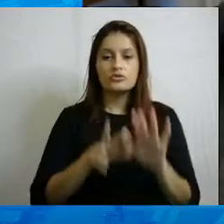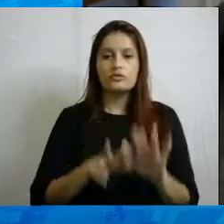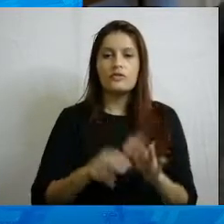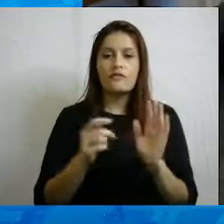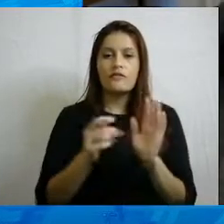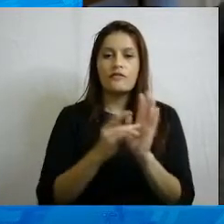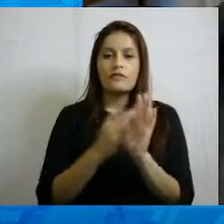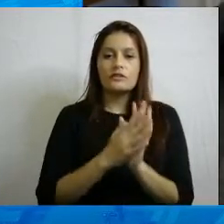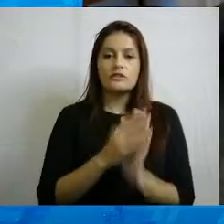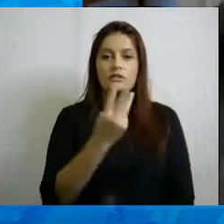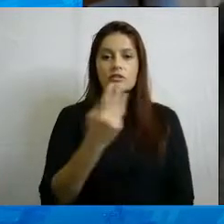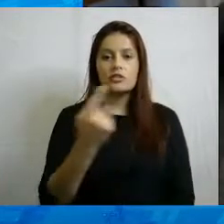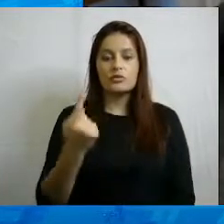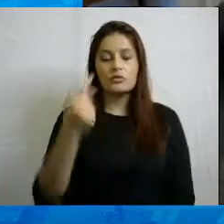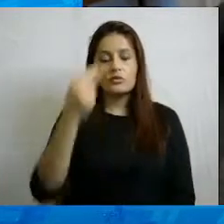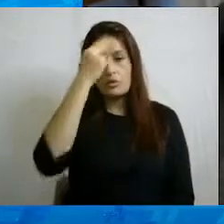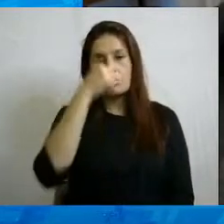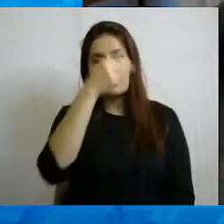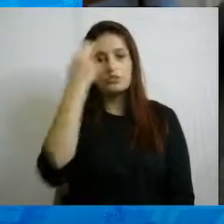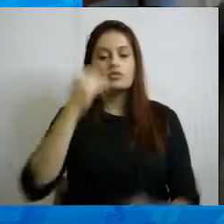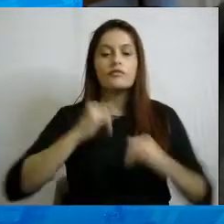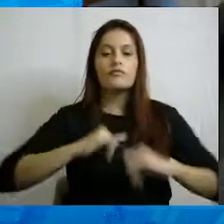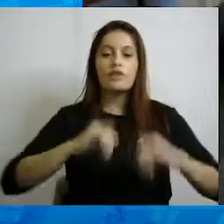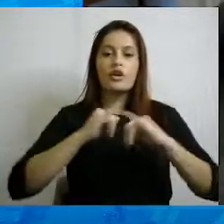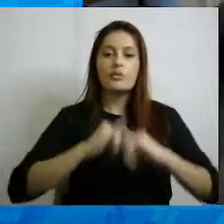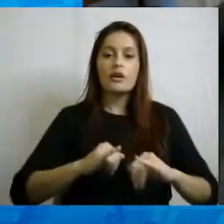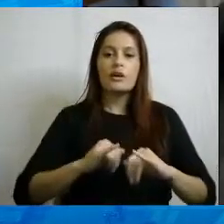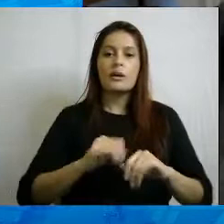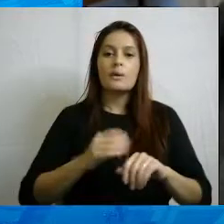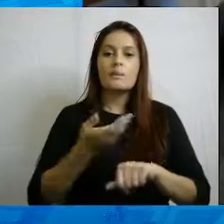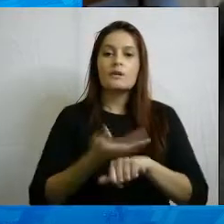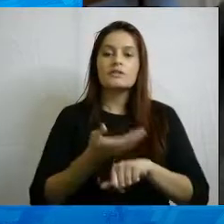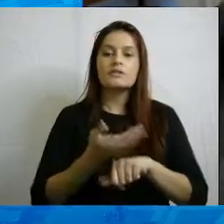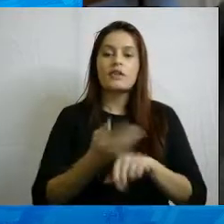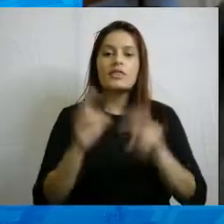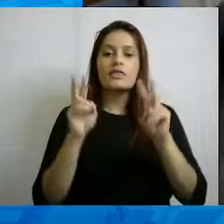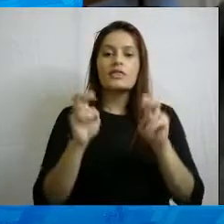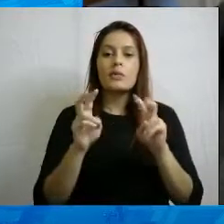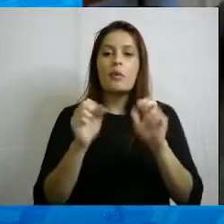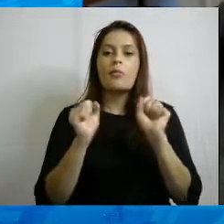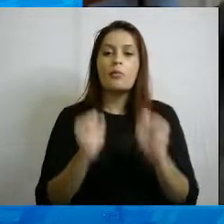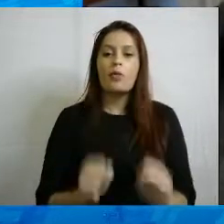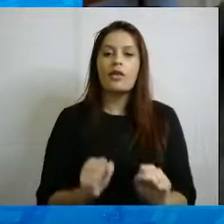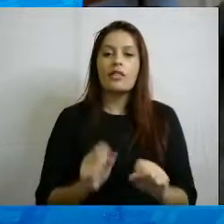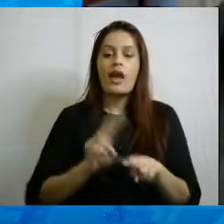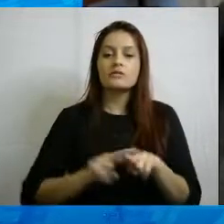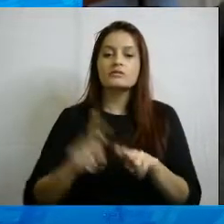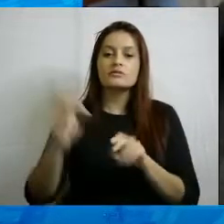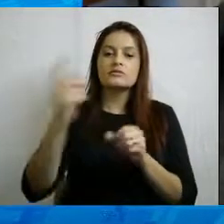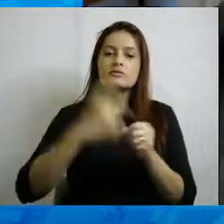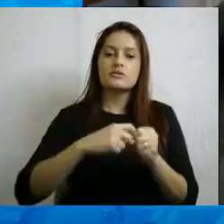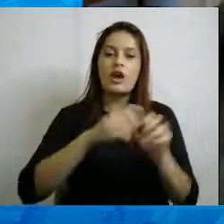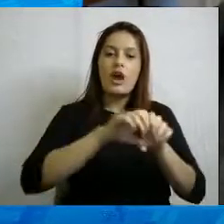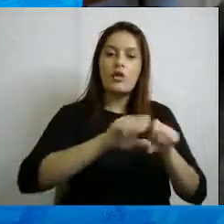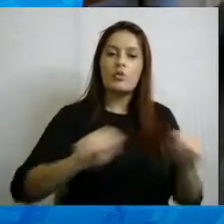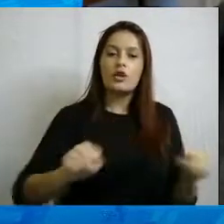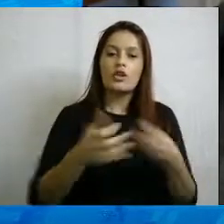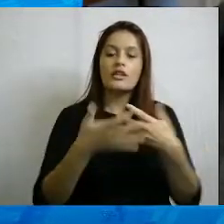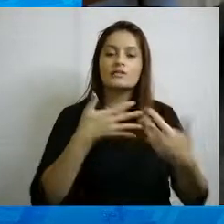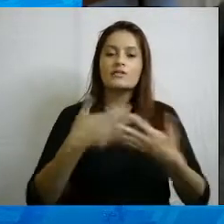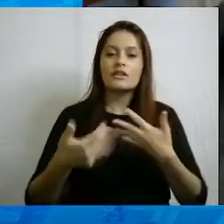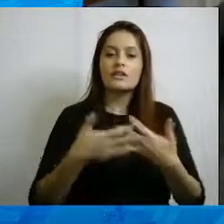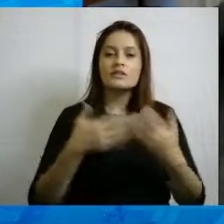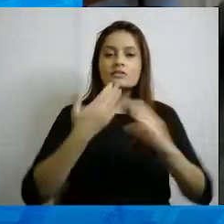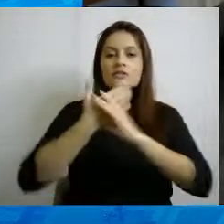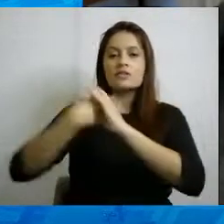de marzo, en el cual se informa y se solicita un pronunciamiento sobre la posibilidad de suscribir un convenio de transferencia de recursos